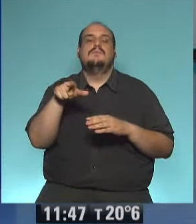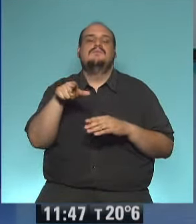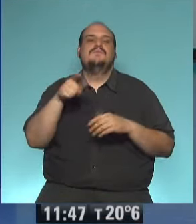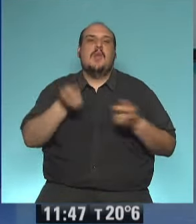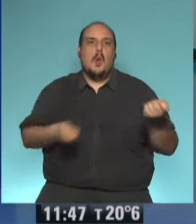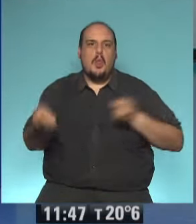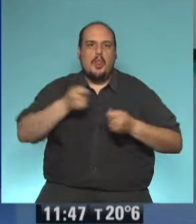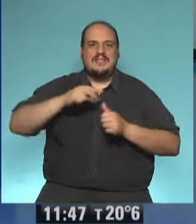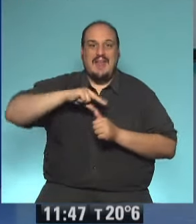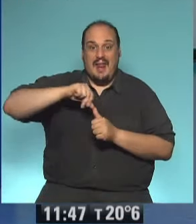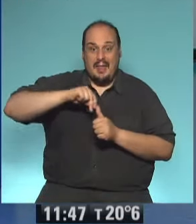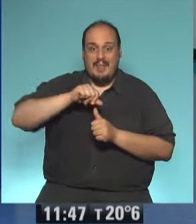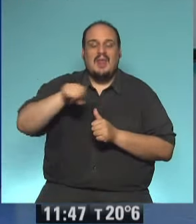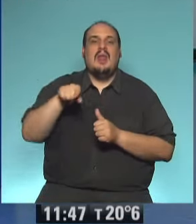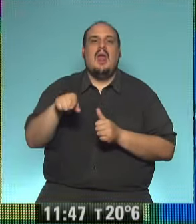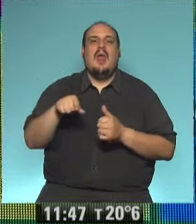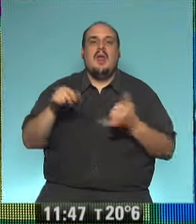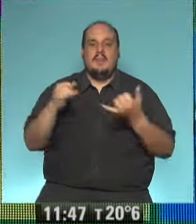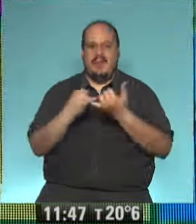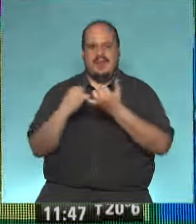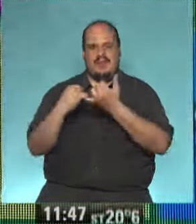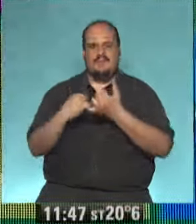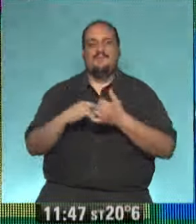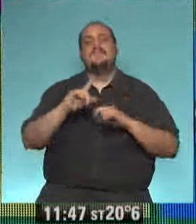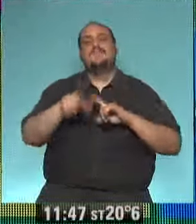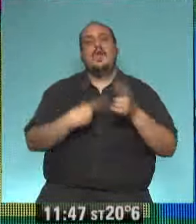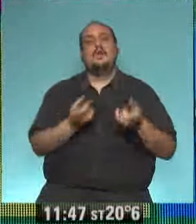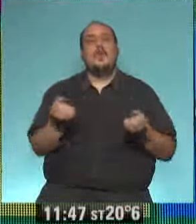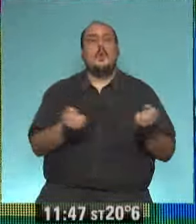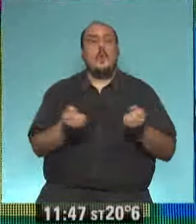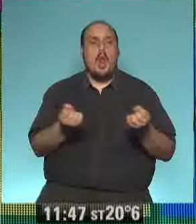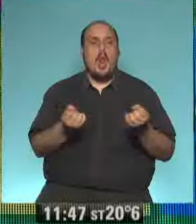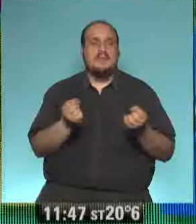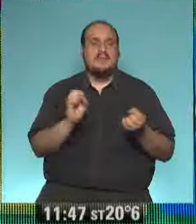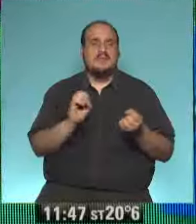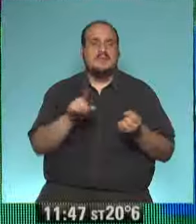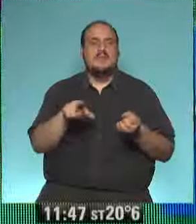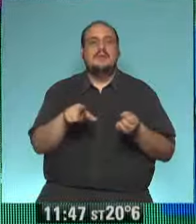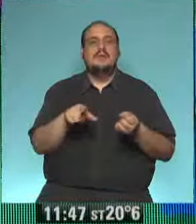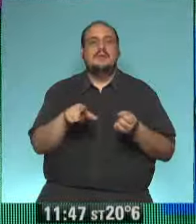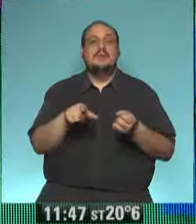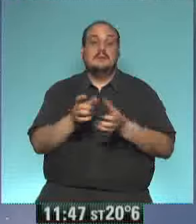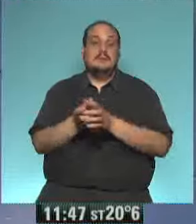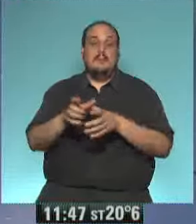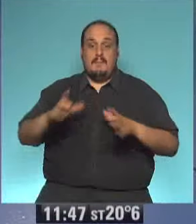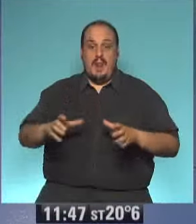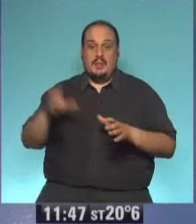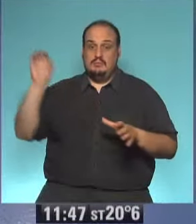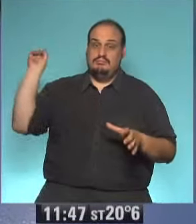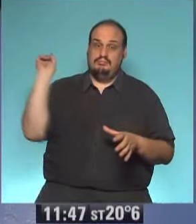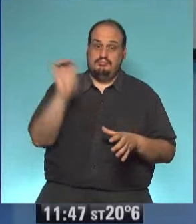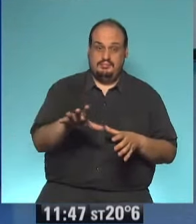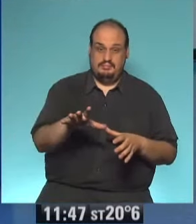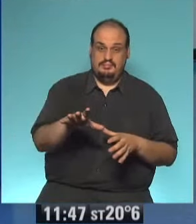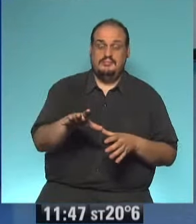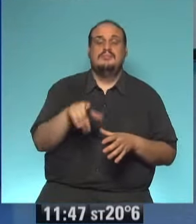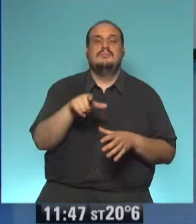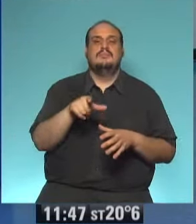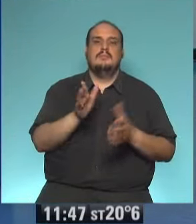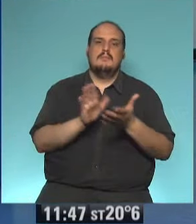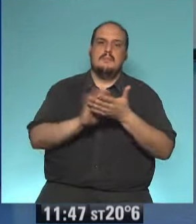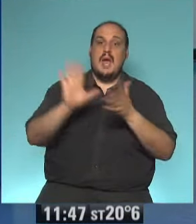pero girar así parece mucho más difícil. Había otro, ¿no?, llamado el volante, que era tirar la pelota y atajar con la mano. Bueno, fútbol.